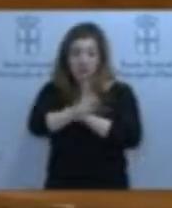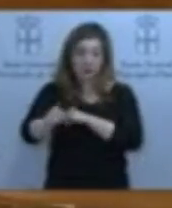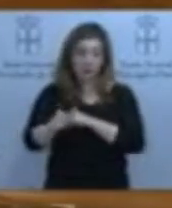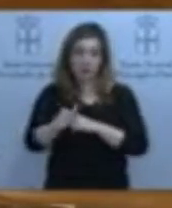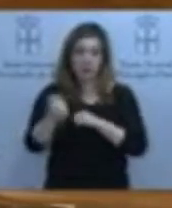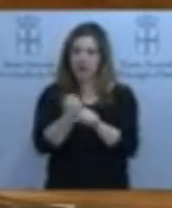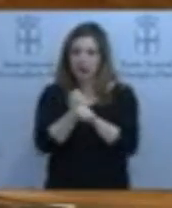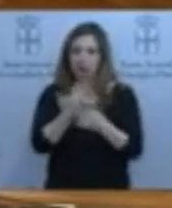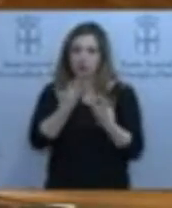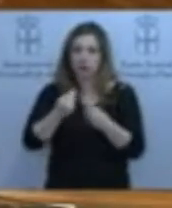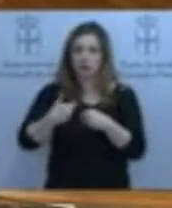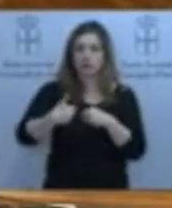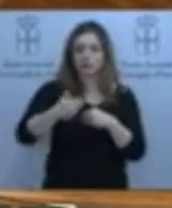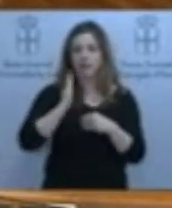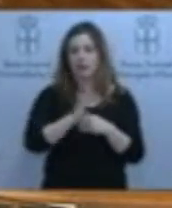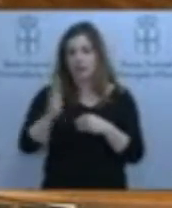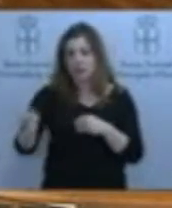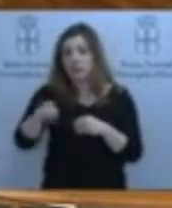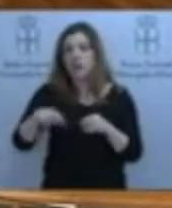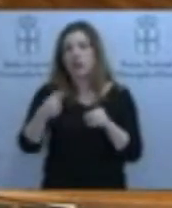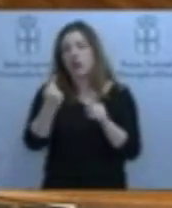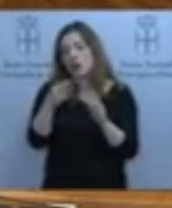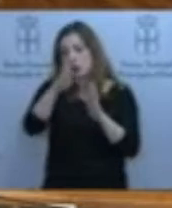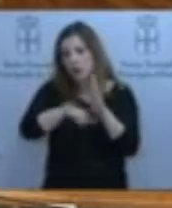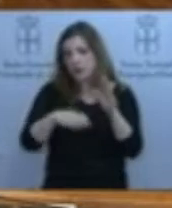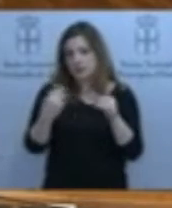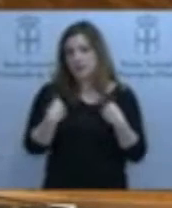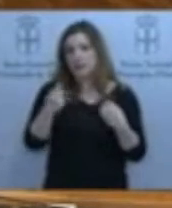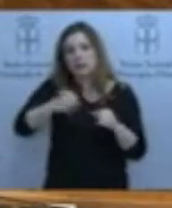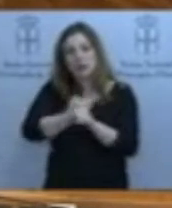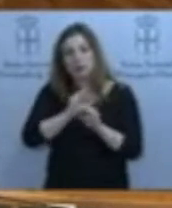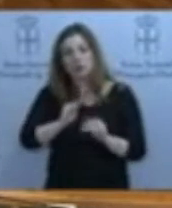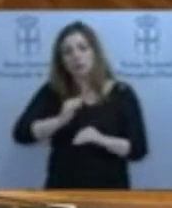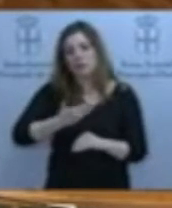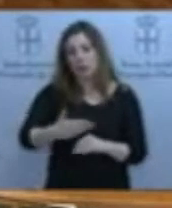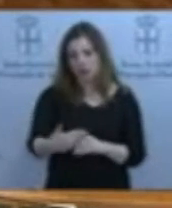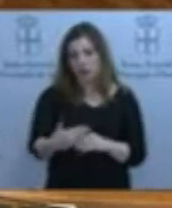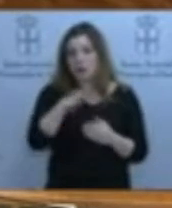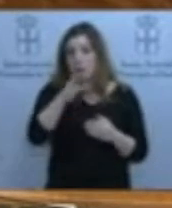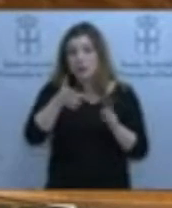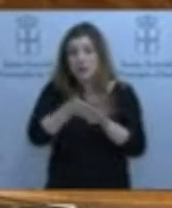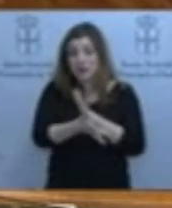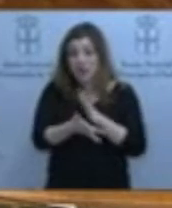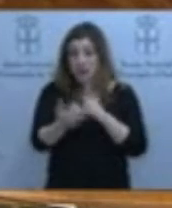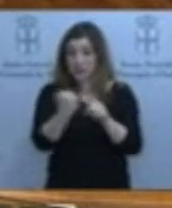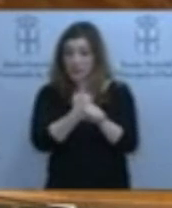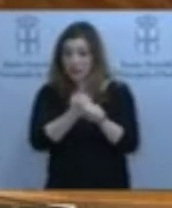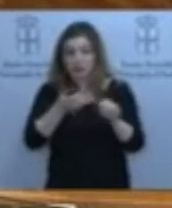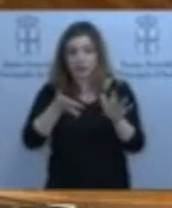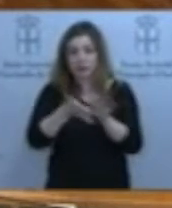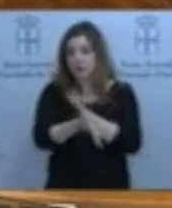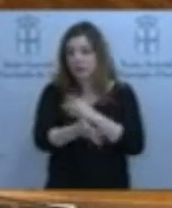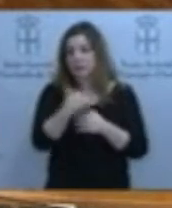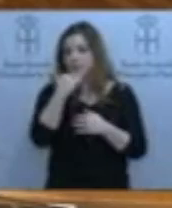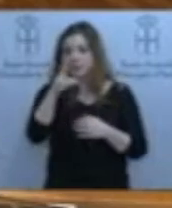además precarizó las condiciones de vida y de trabajo de muchísima gente, convirtiendo el mercado de trabajo en una selva. Y eso es lo que